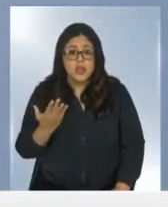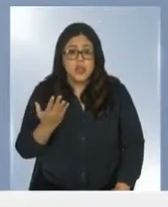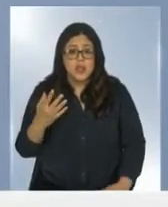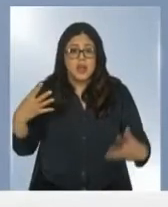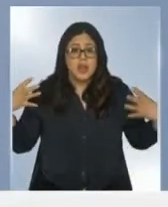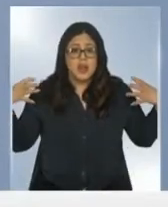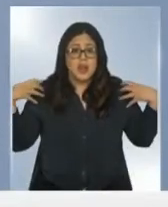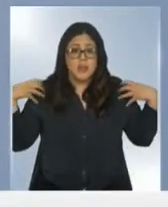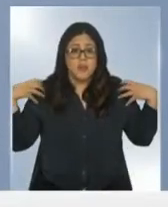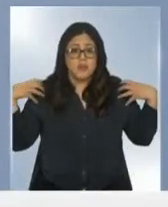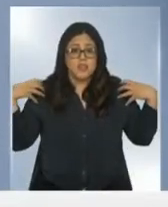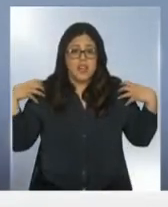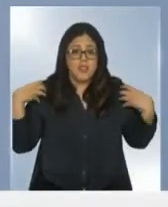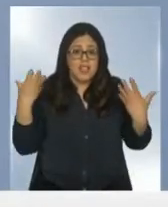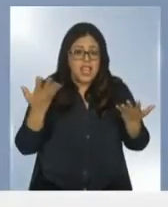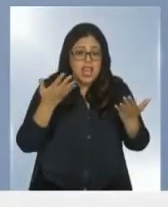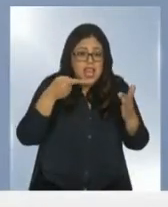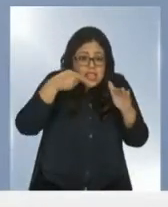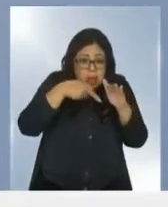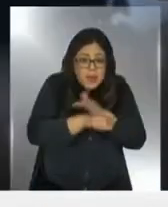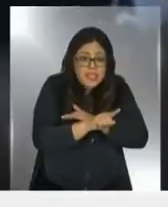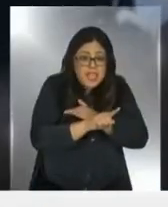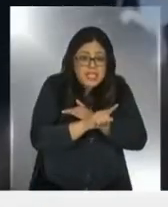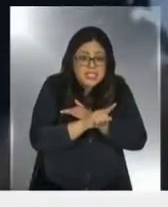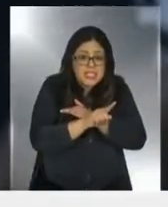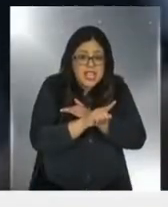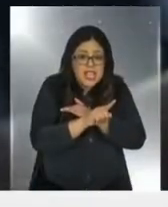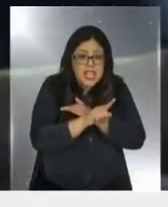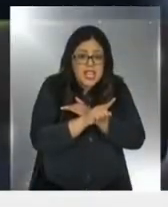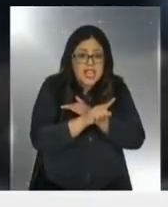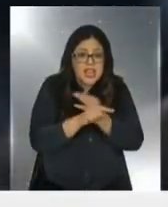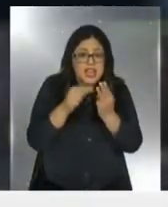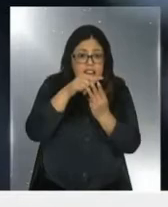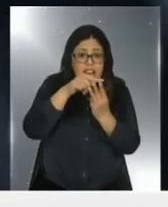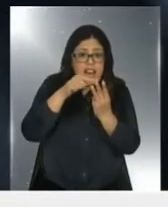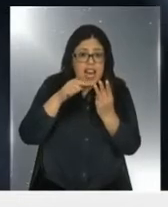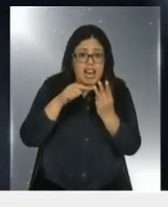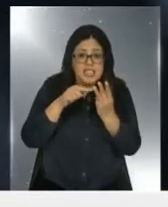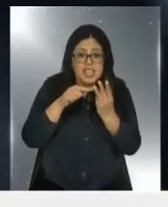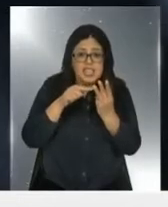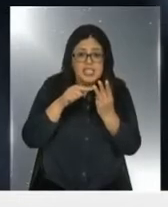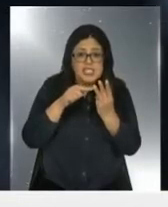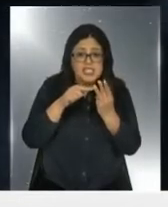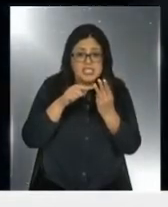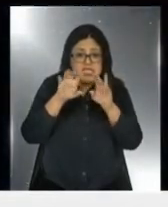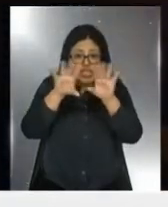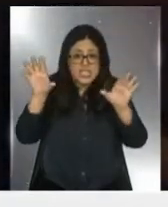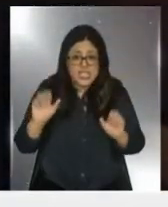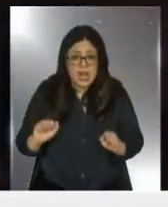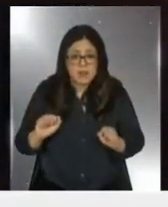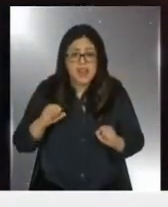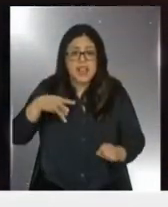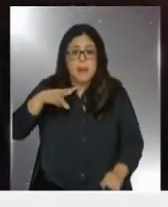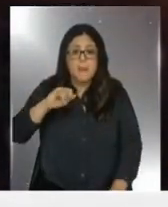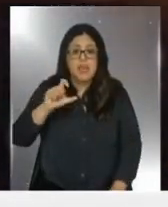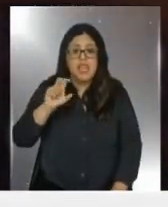encargar de explotar las tres vulnerabilidades que afectan a un servidor de Microsoft Exchange del año 2021.